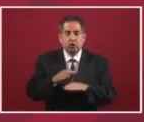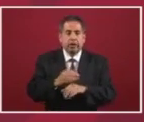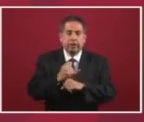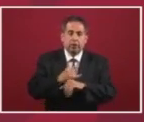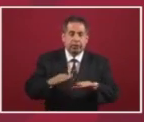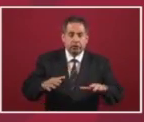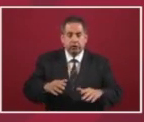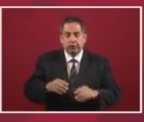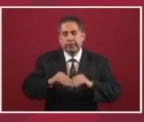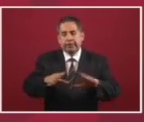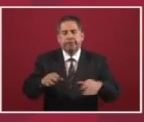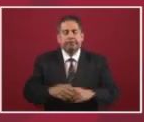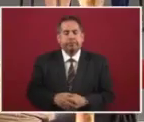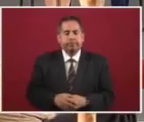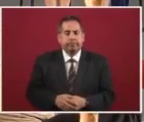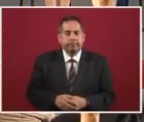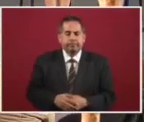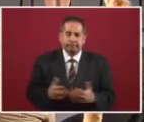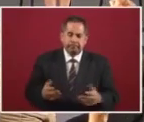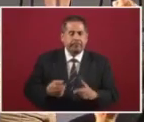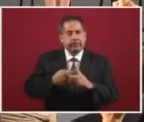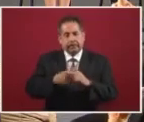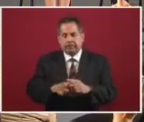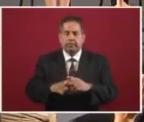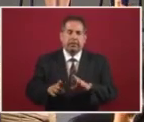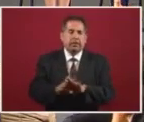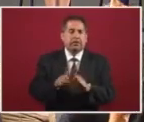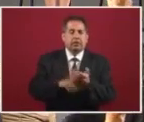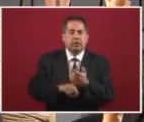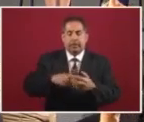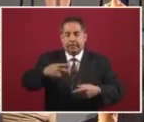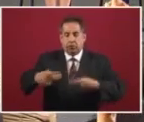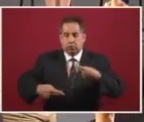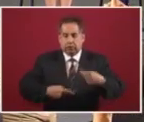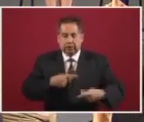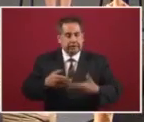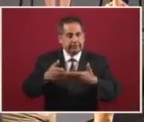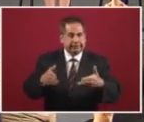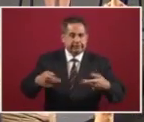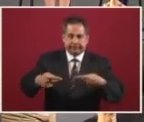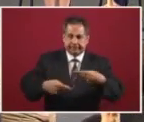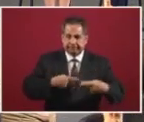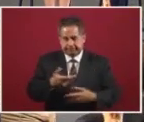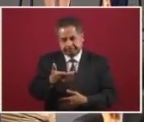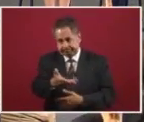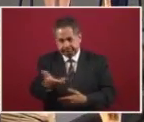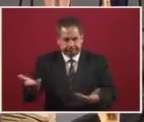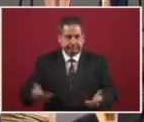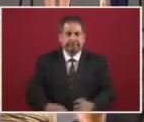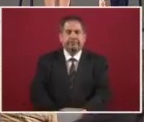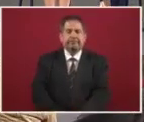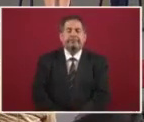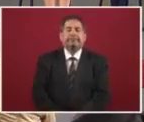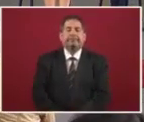información, y abrimos la sesión de preguntas y respuestas.